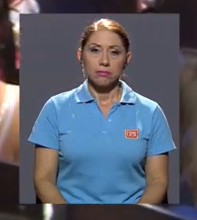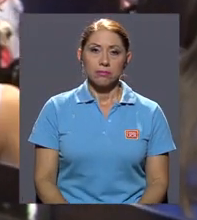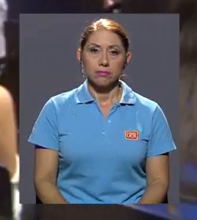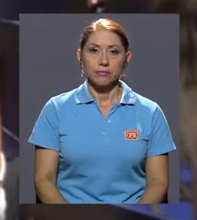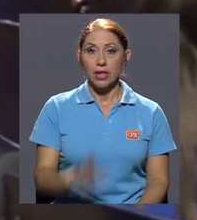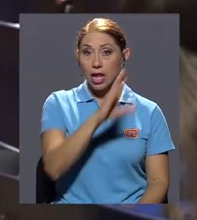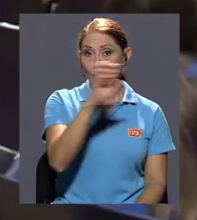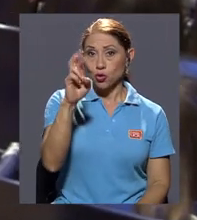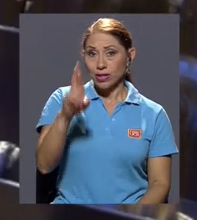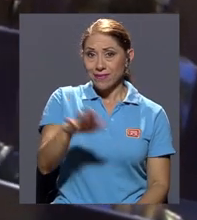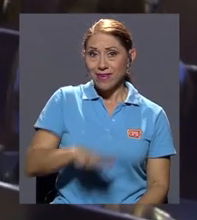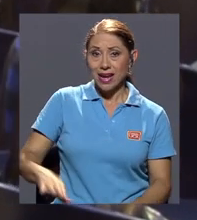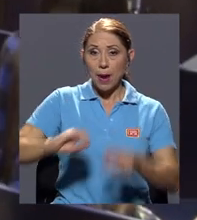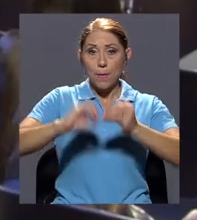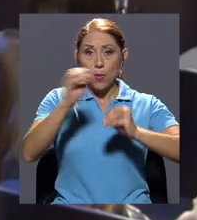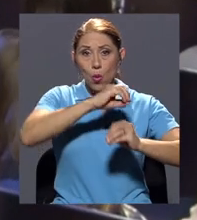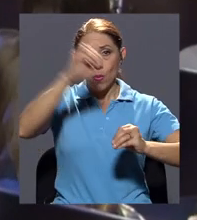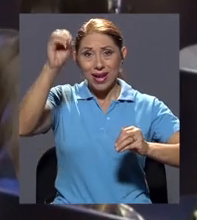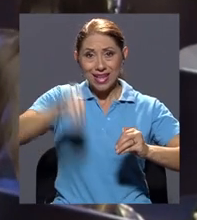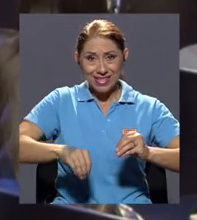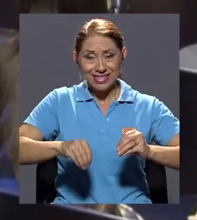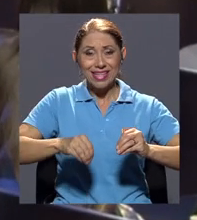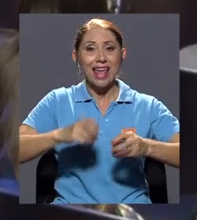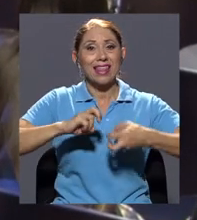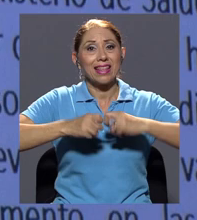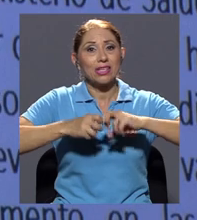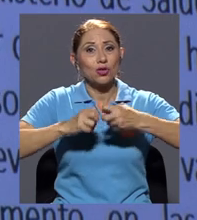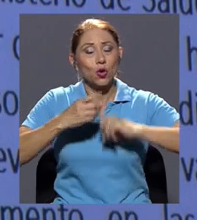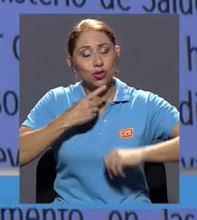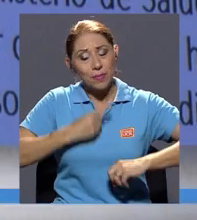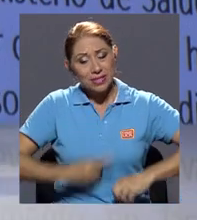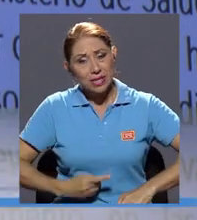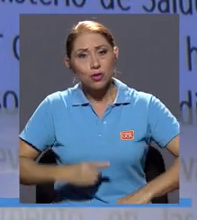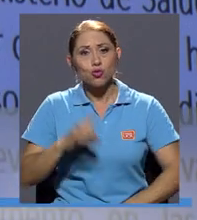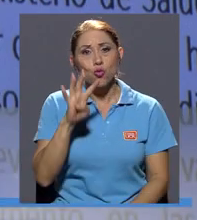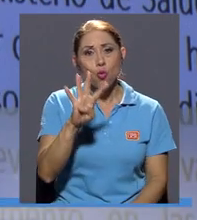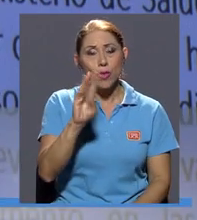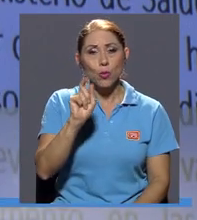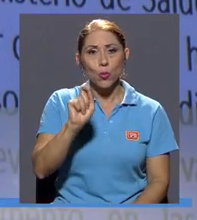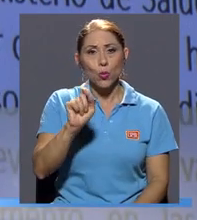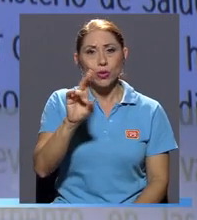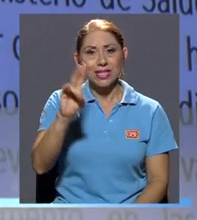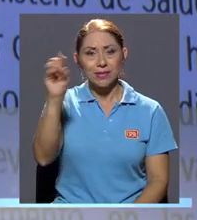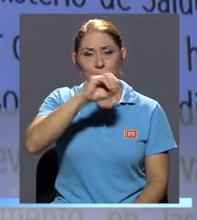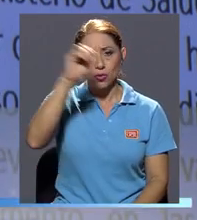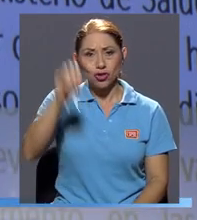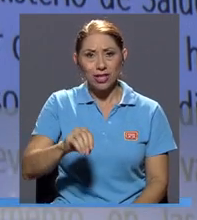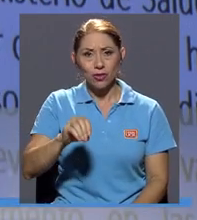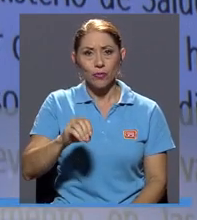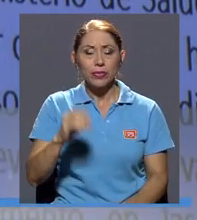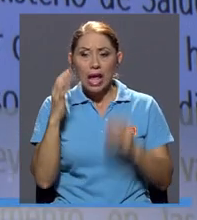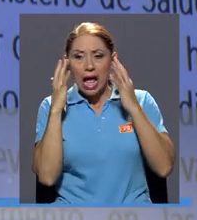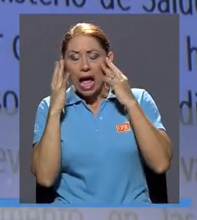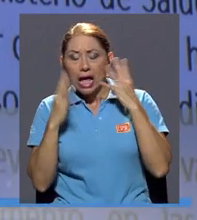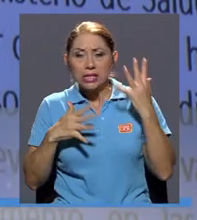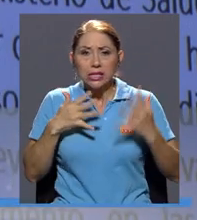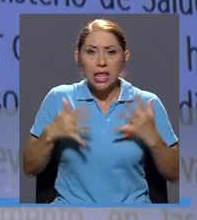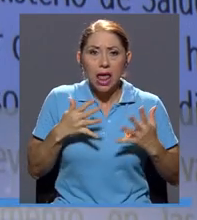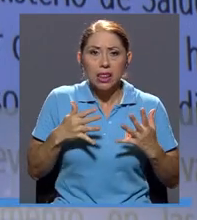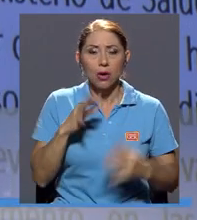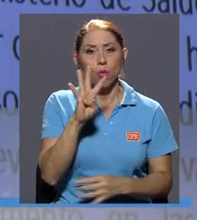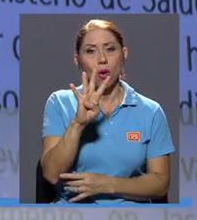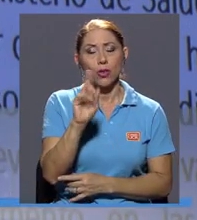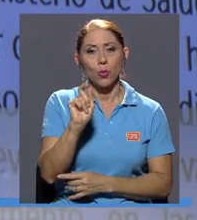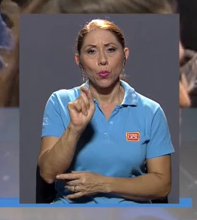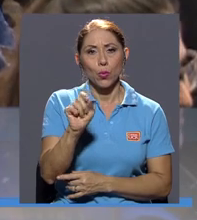En Costa Rica, la tasa de prevalencia por trastornos depresivos es de un 4.7% y la de ansiedad de un